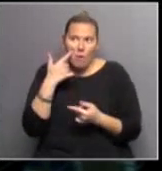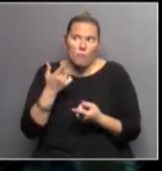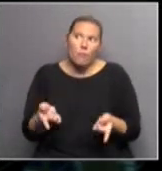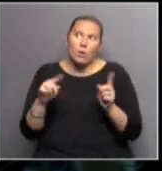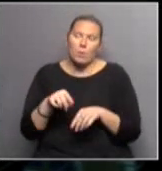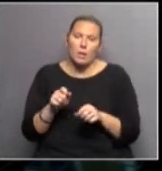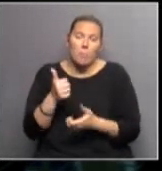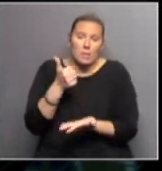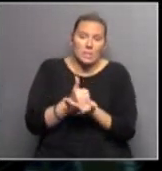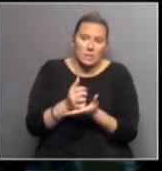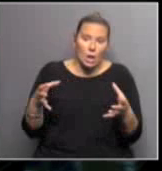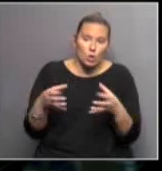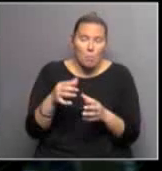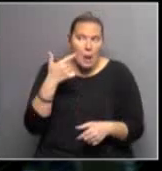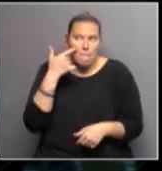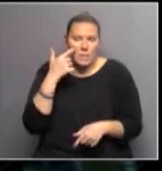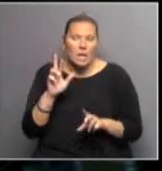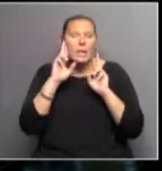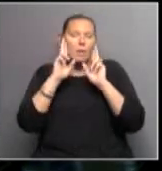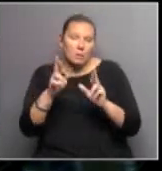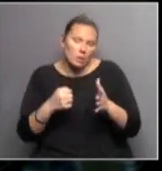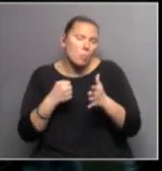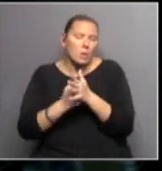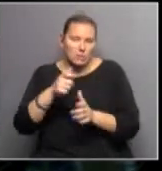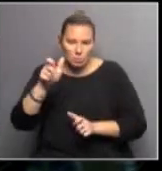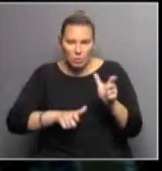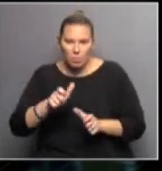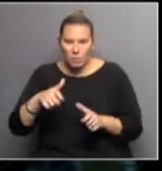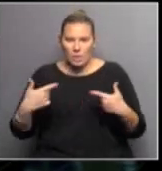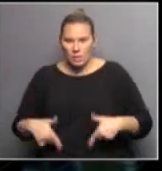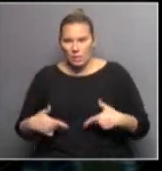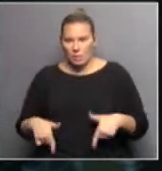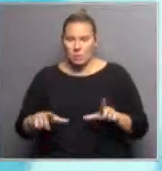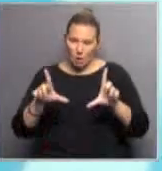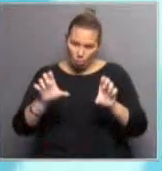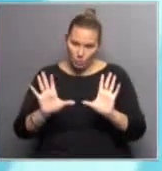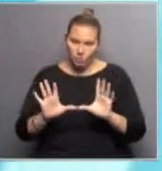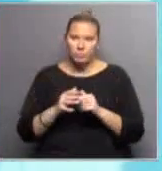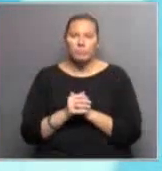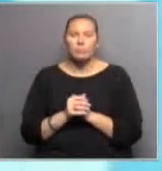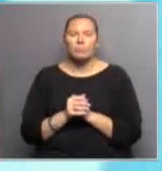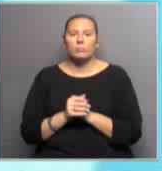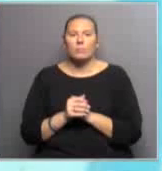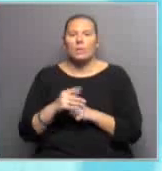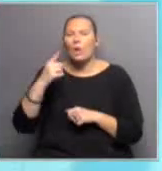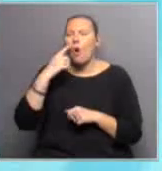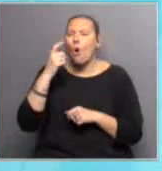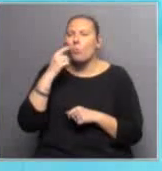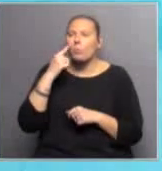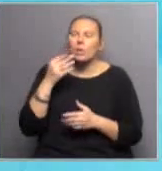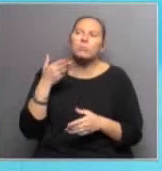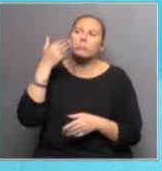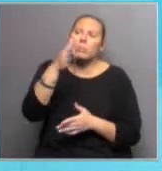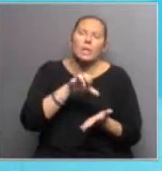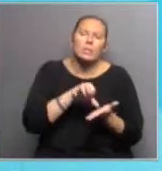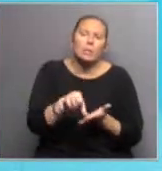presencialidad grupal, ¿sí? Respetando el aforo de la Intendencia Montevideo, por supuesto. ¿Y qué tipo de varones se acercan a